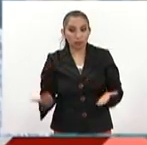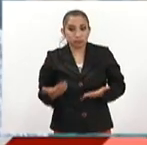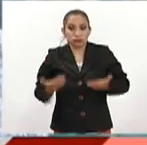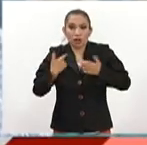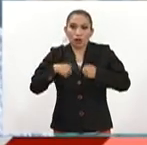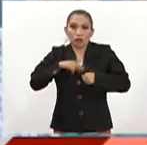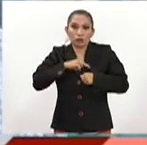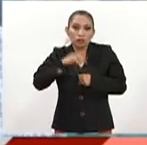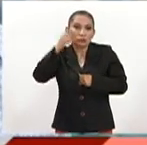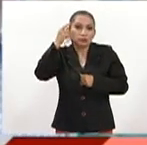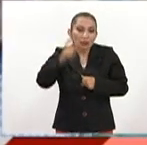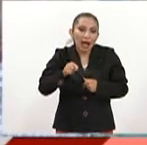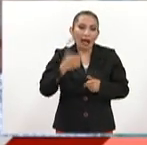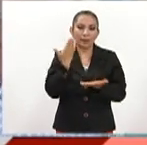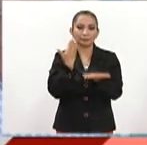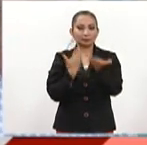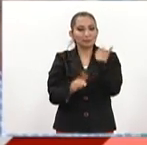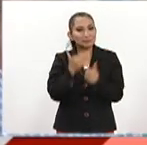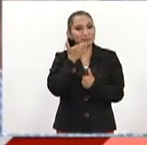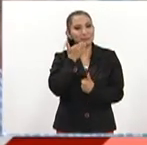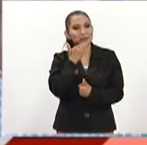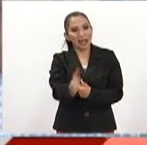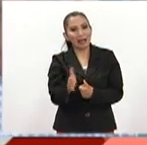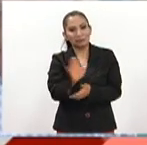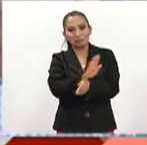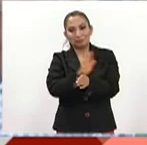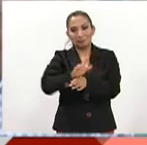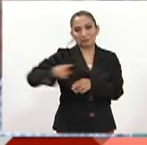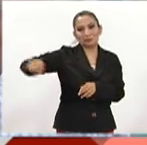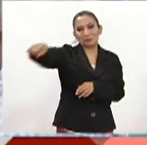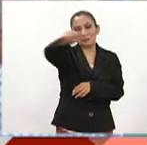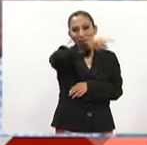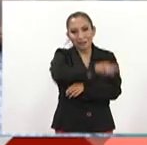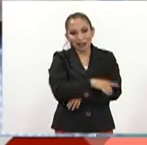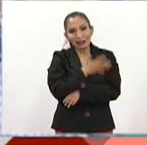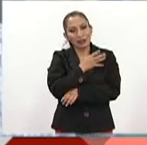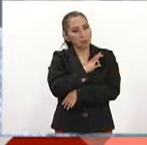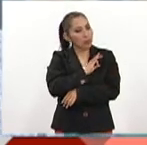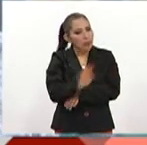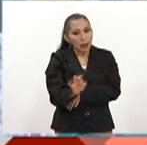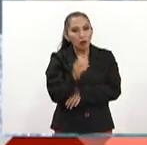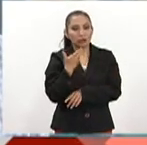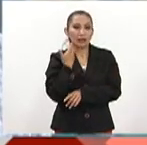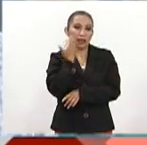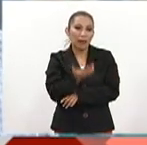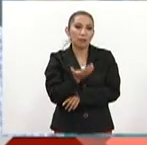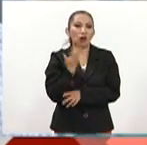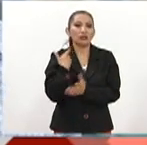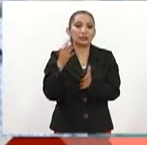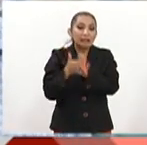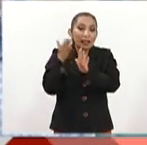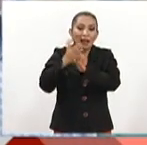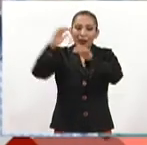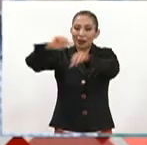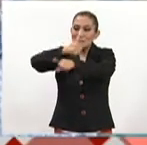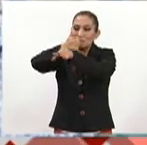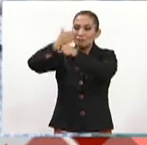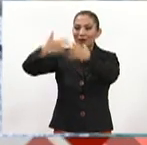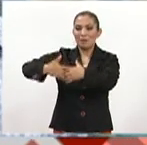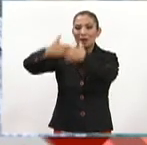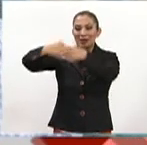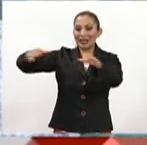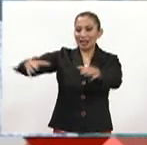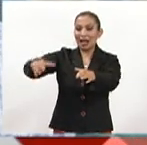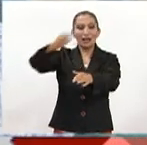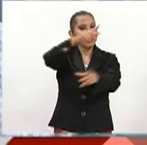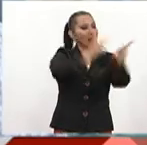para nosotros para que saliera beneficiado, para que pudiéramos alcanzar lo que queríamos, que era construir una fábrica y sembrar